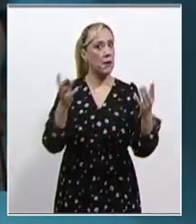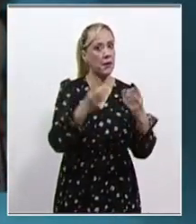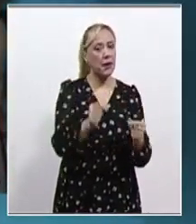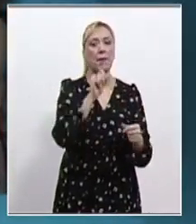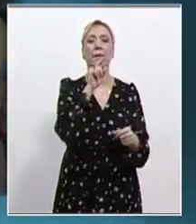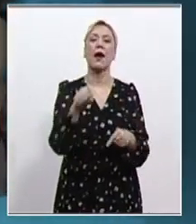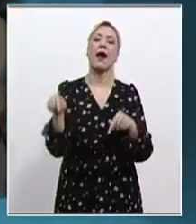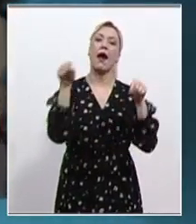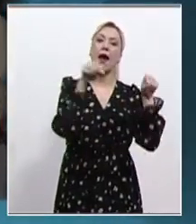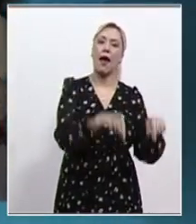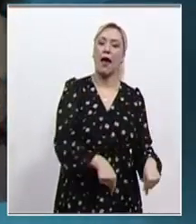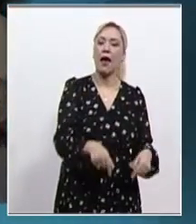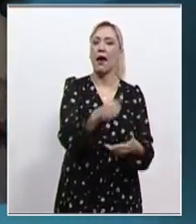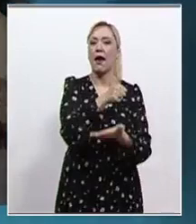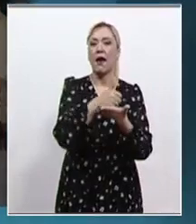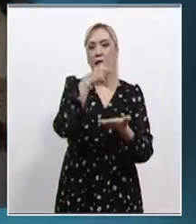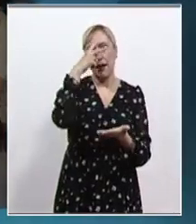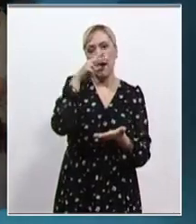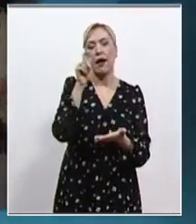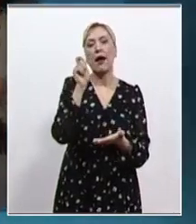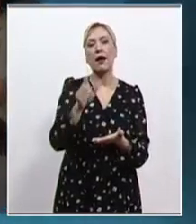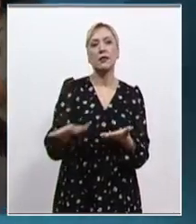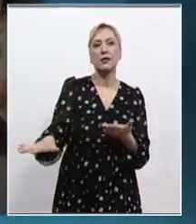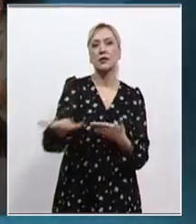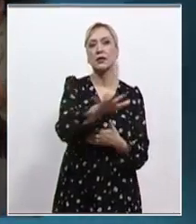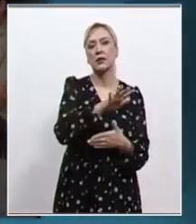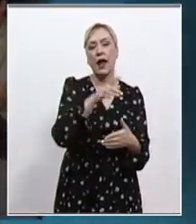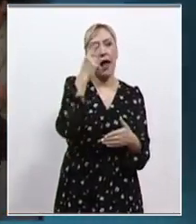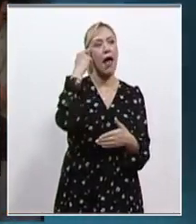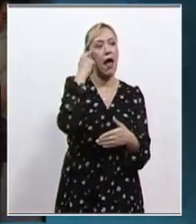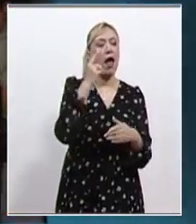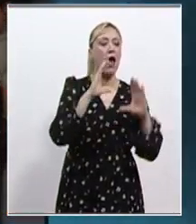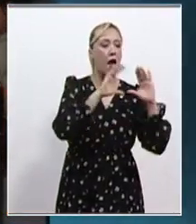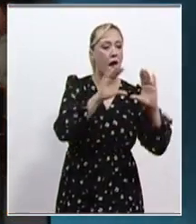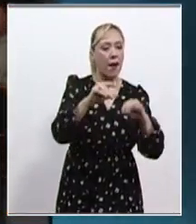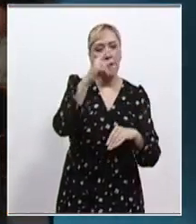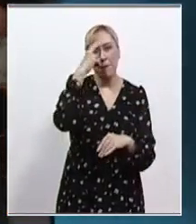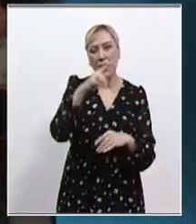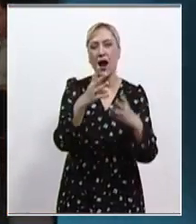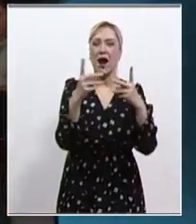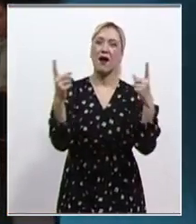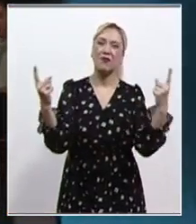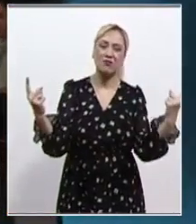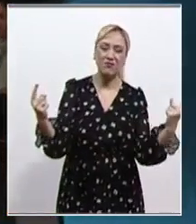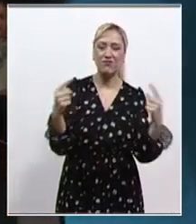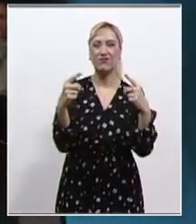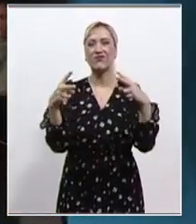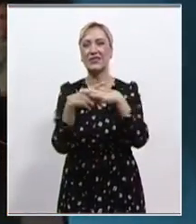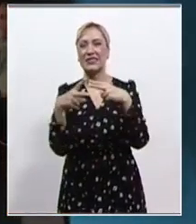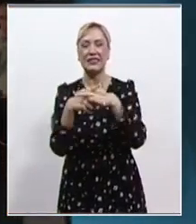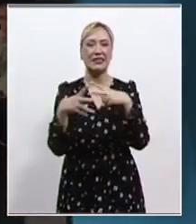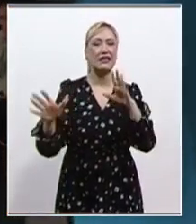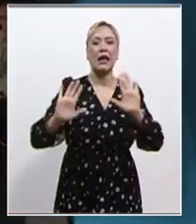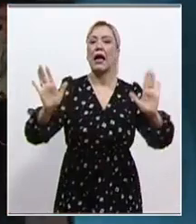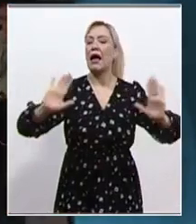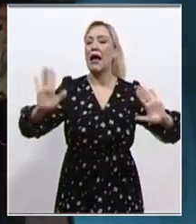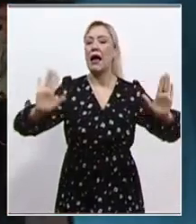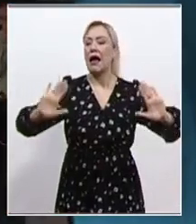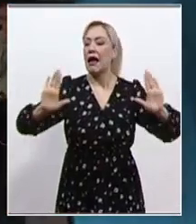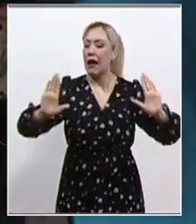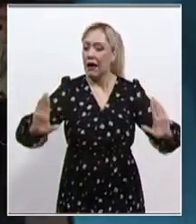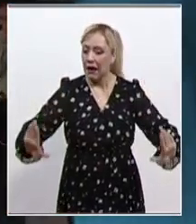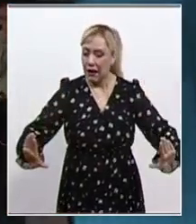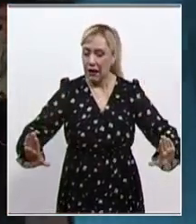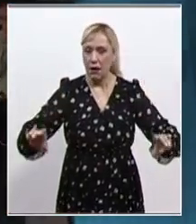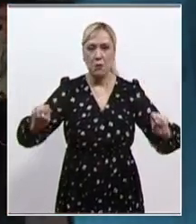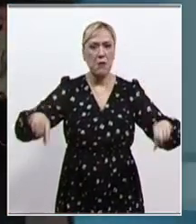las jornadas del programa Facilitadores Cívicos, el cual busca evitar que los conflictos entre ciudadanos escalen y lleguen ante los